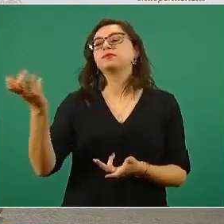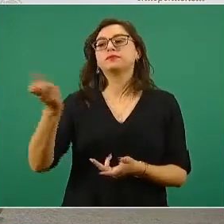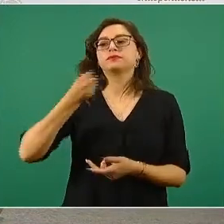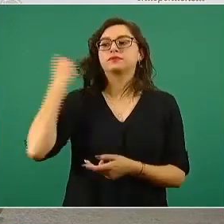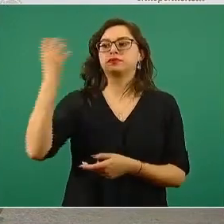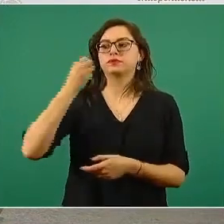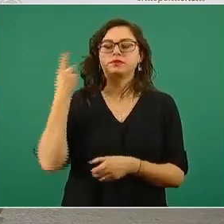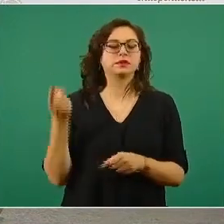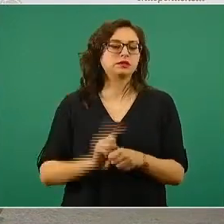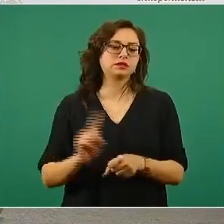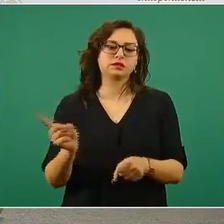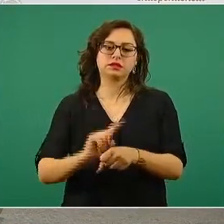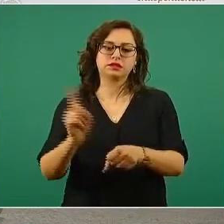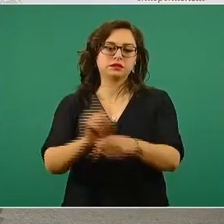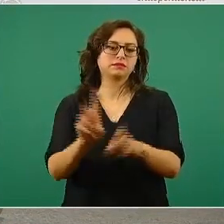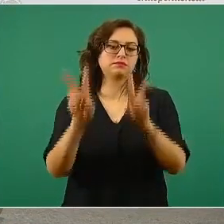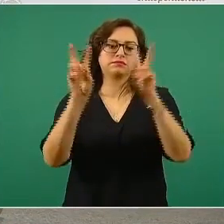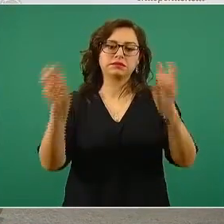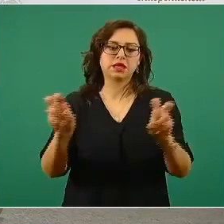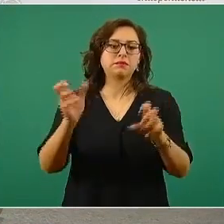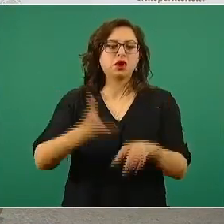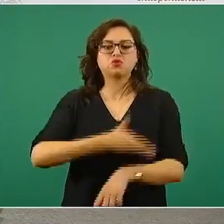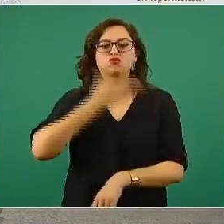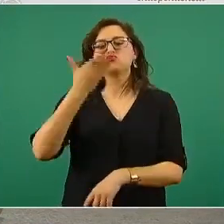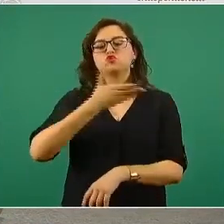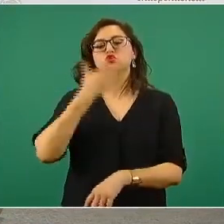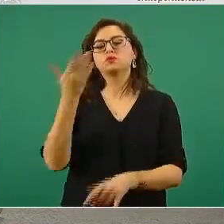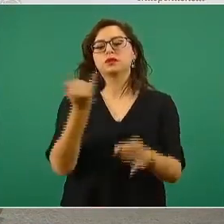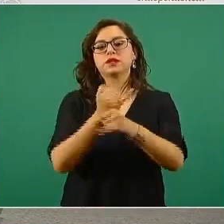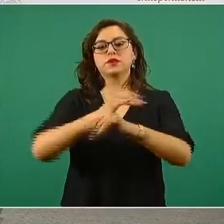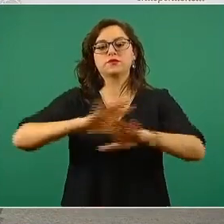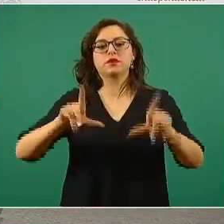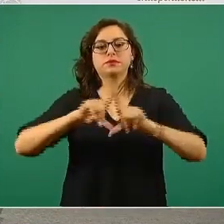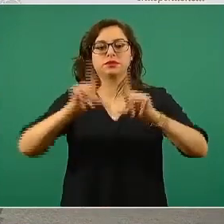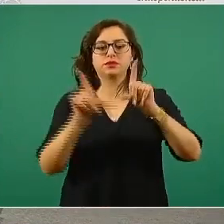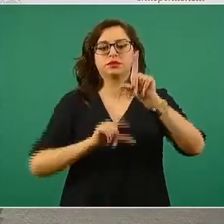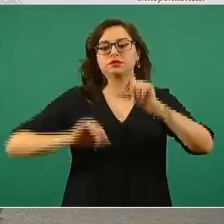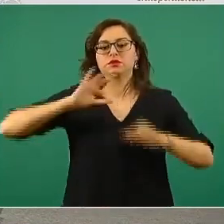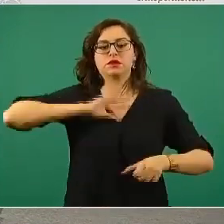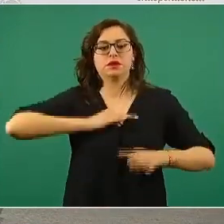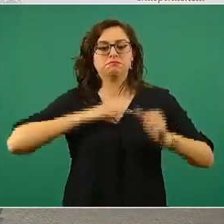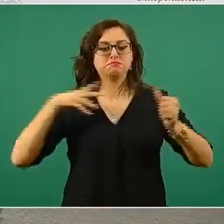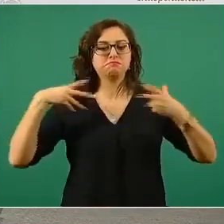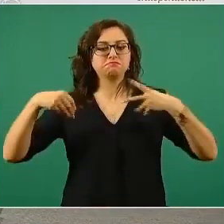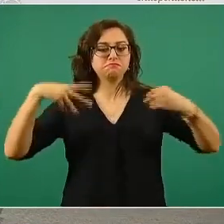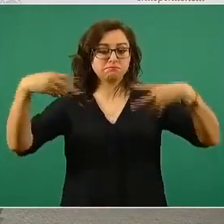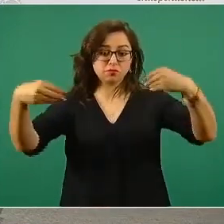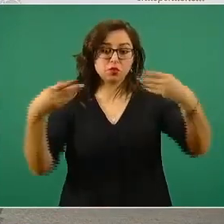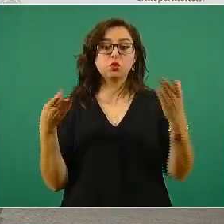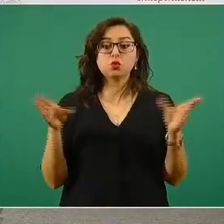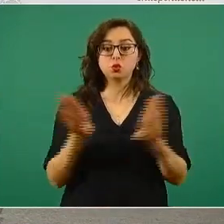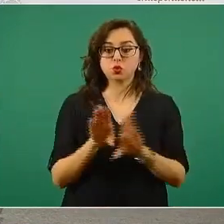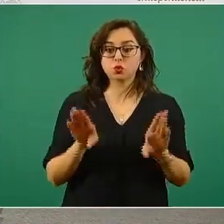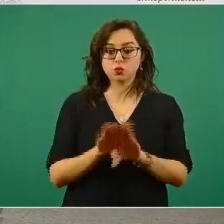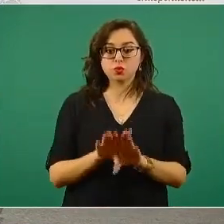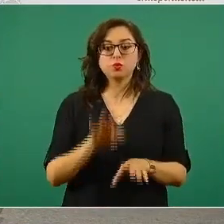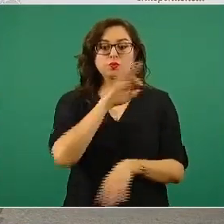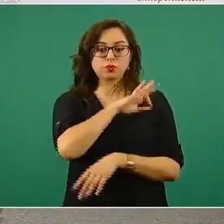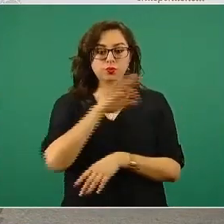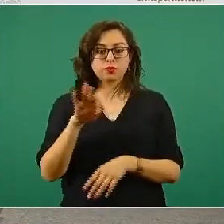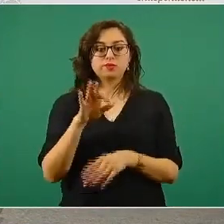estadística nacional y viendo cómo continúa el comportamiento de la epidemia. Si nos comparten, por favor, la primera